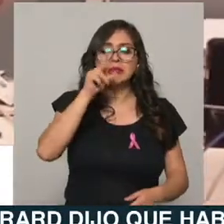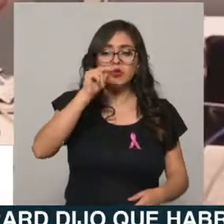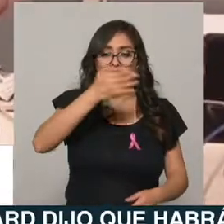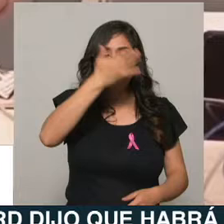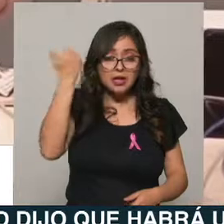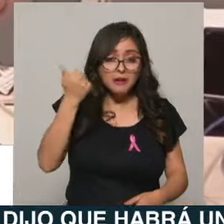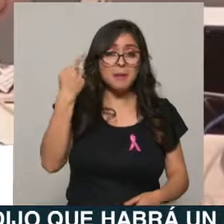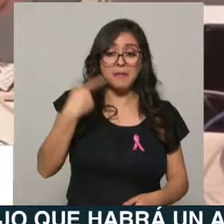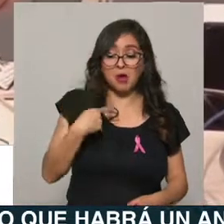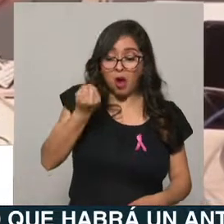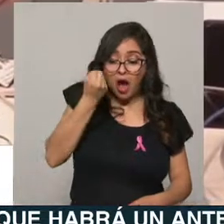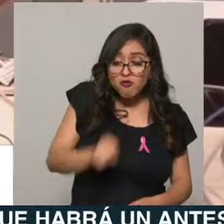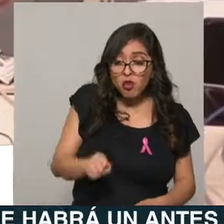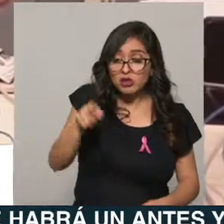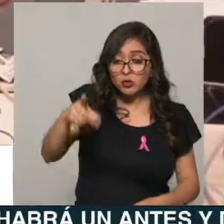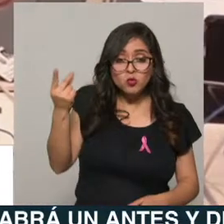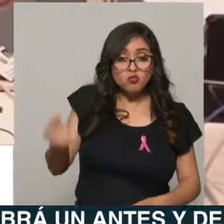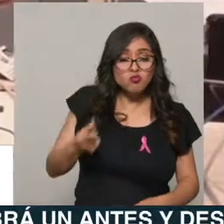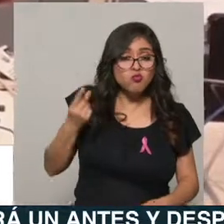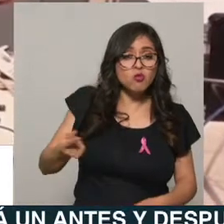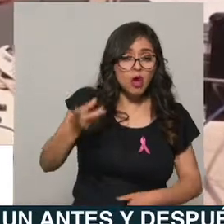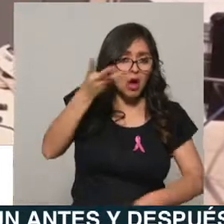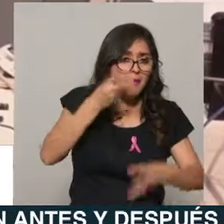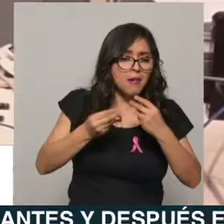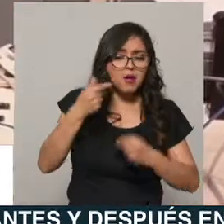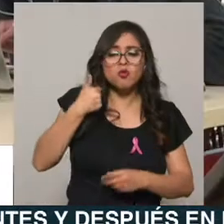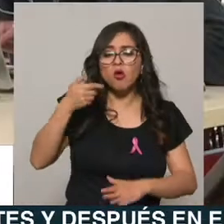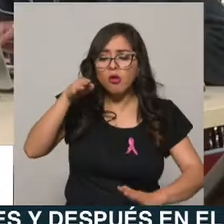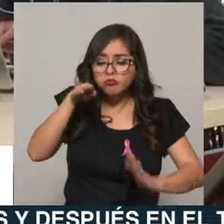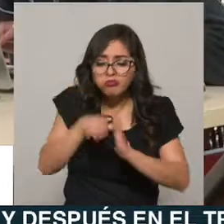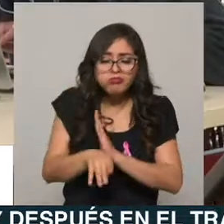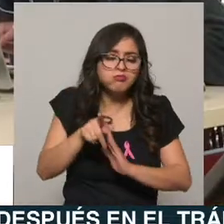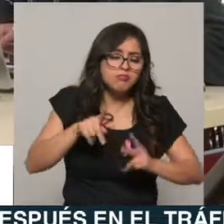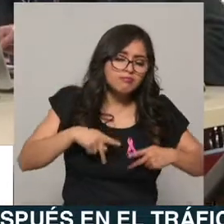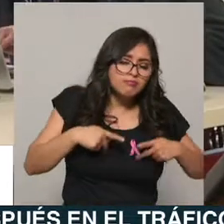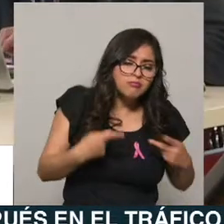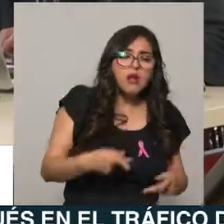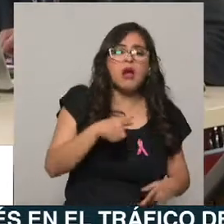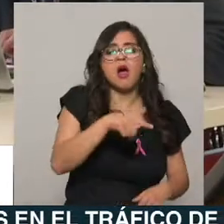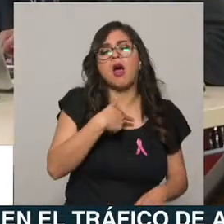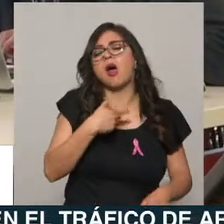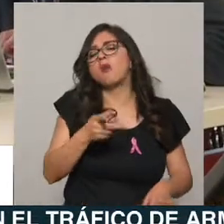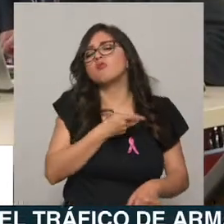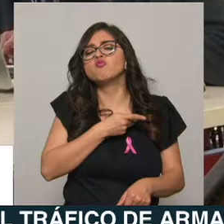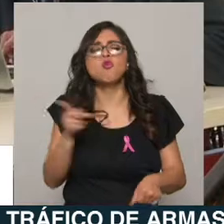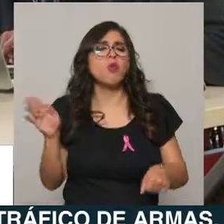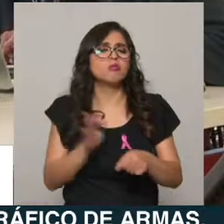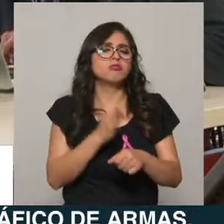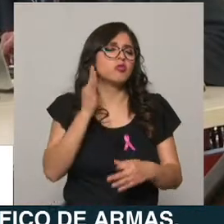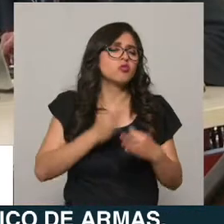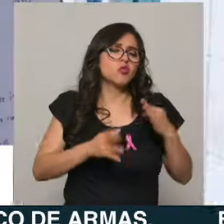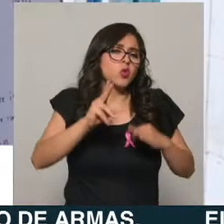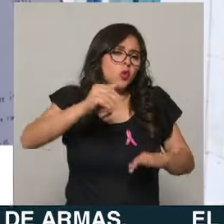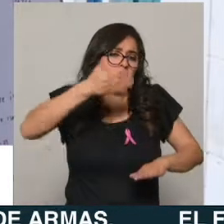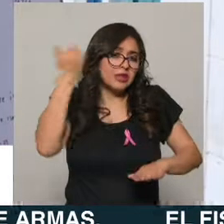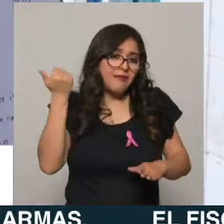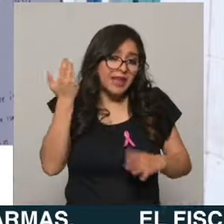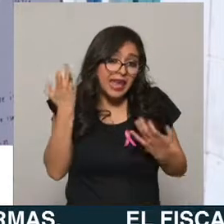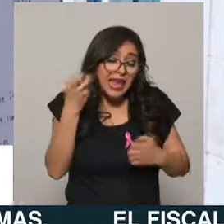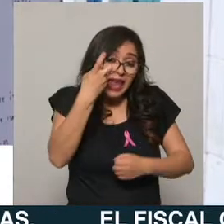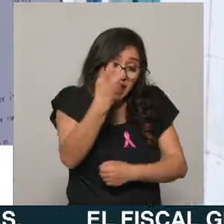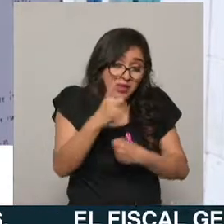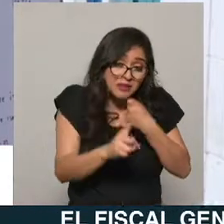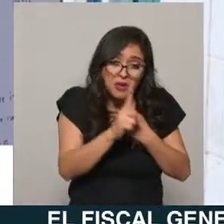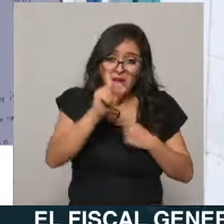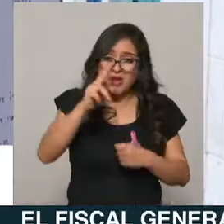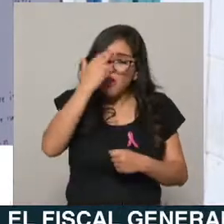de forzarlos a que aprendan, los veo para abajo y digo, es que pobrecito, no sabe. Y ahí es donde está uno de los grandes problemas. Si tú te